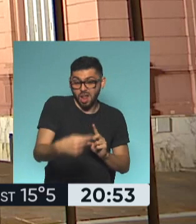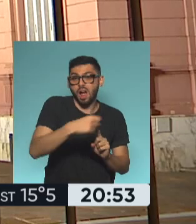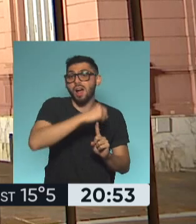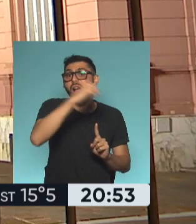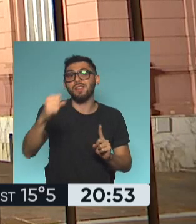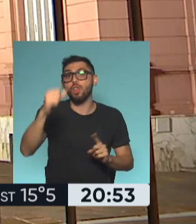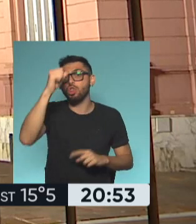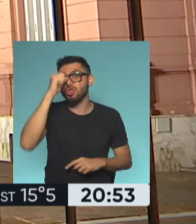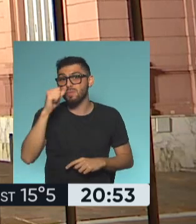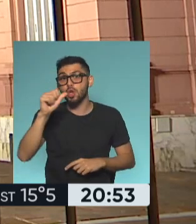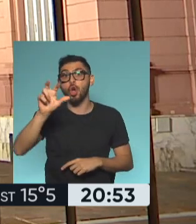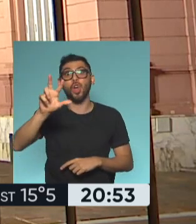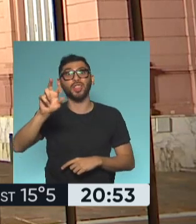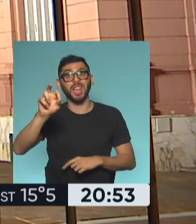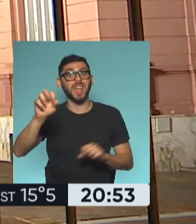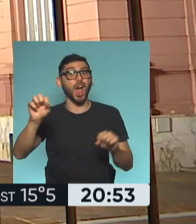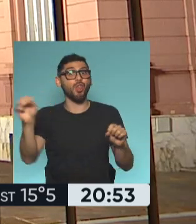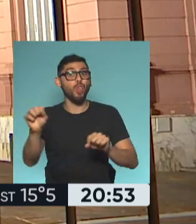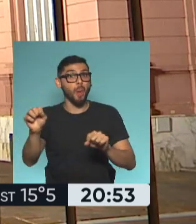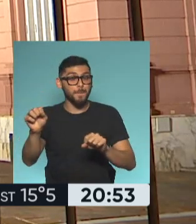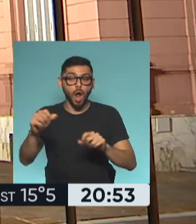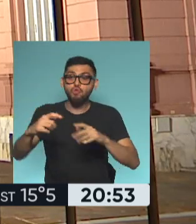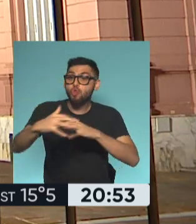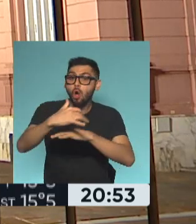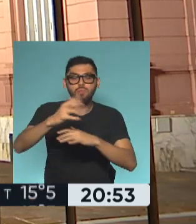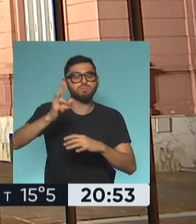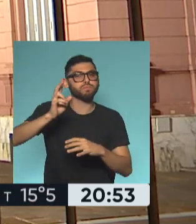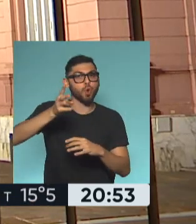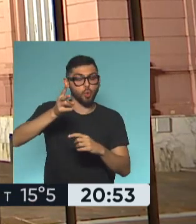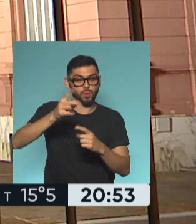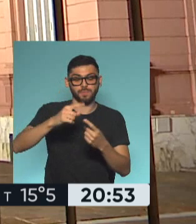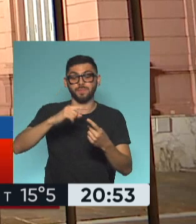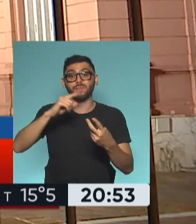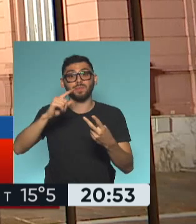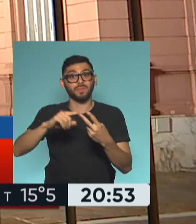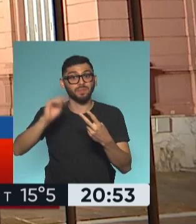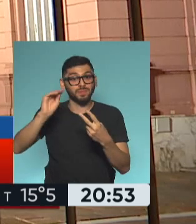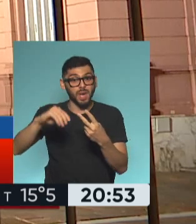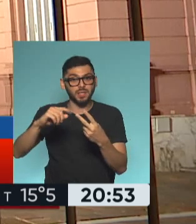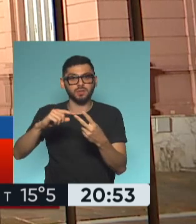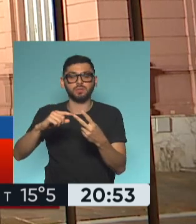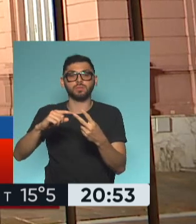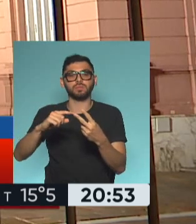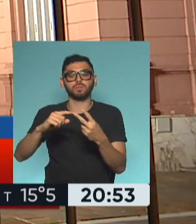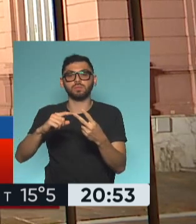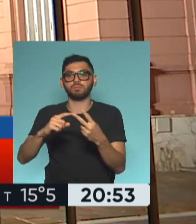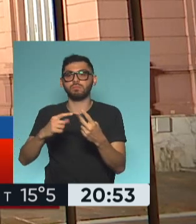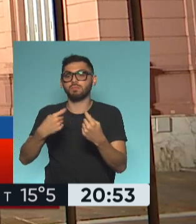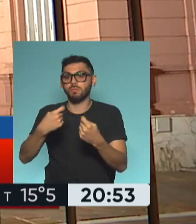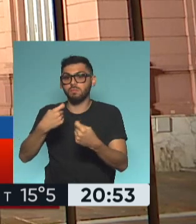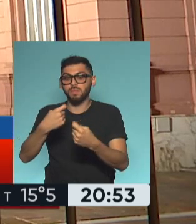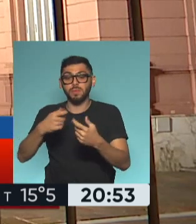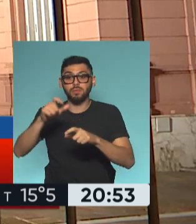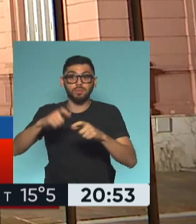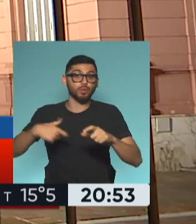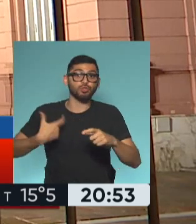domingo 30 de mayo. La suspensión, dijo recién el presidente, de las actividades